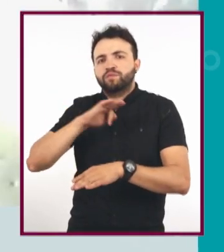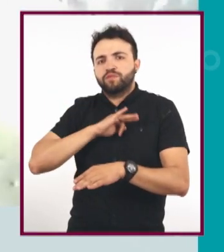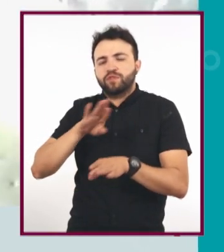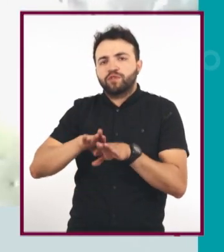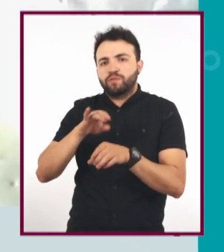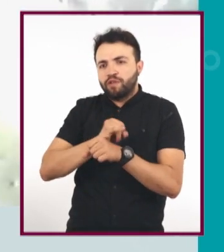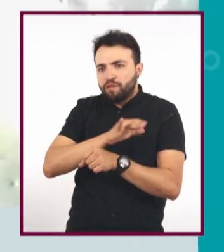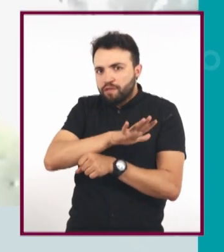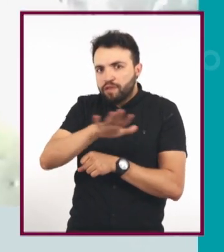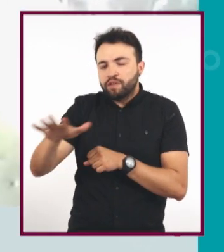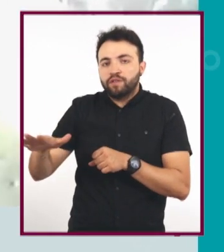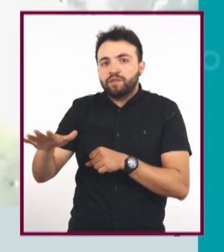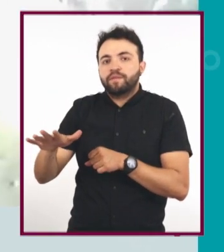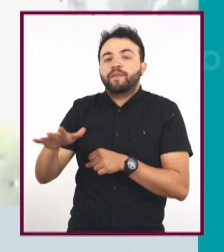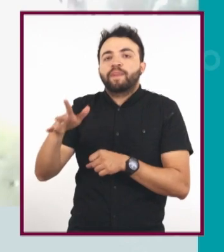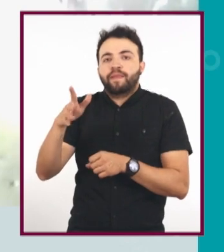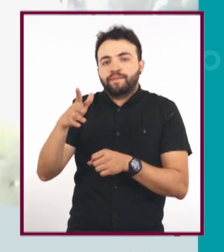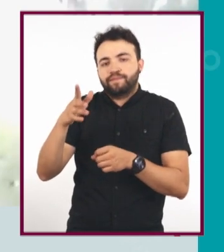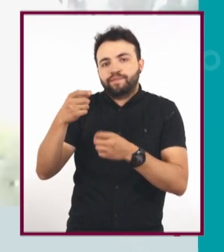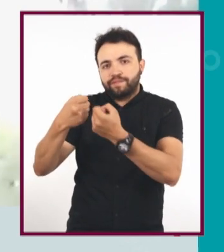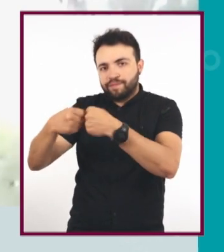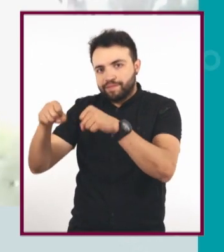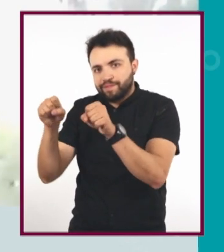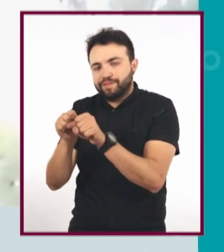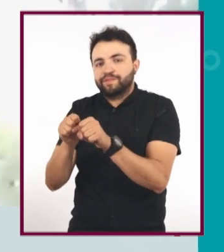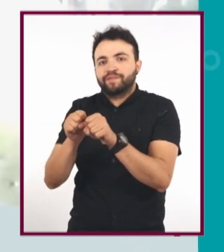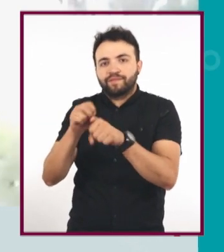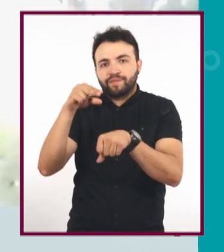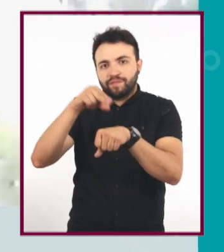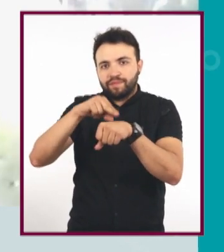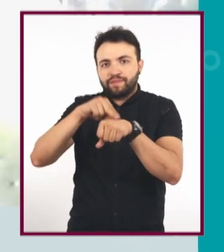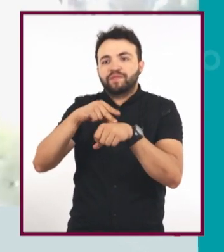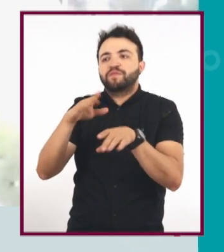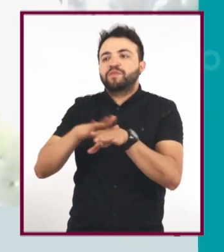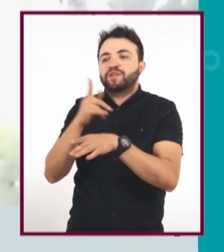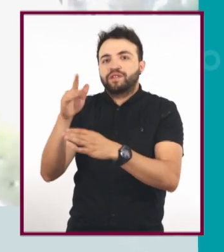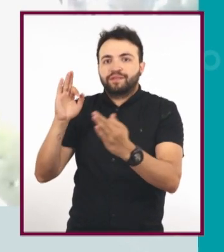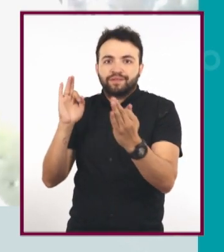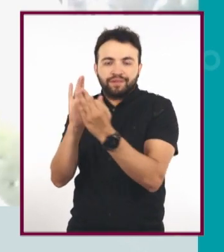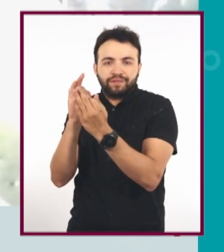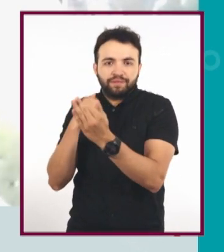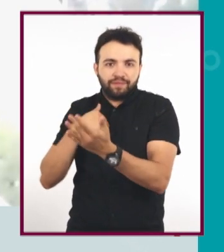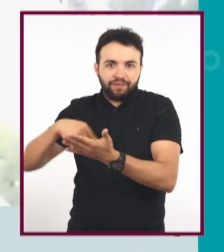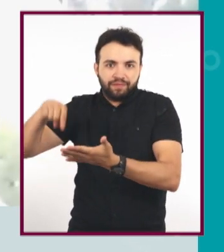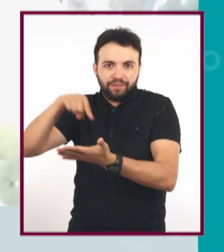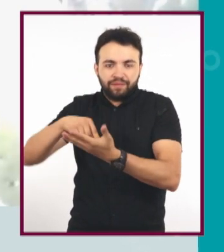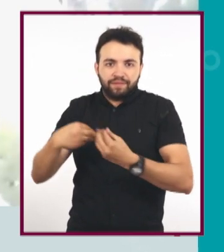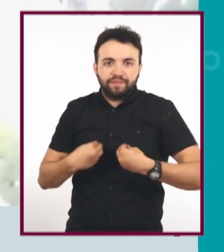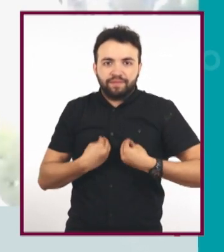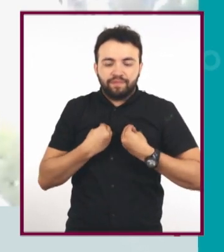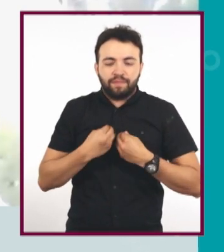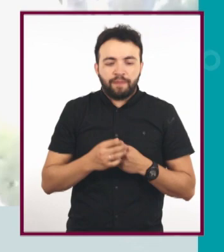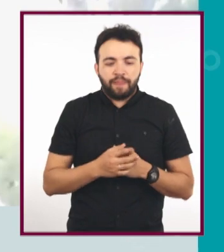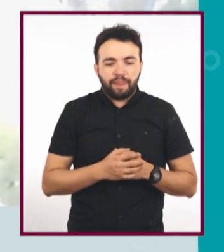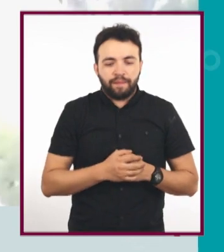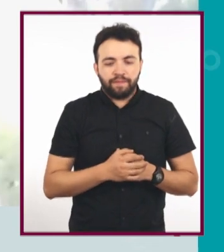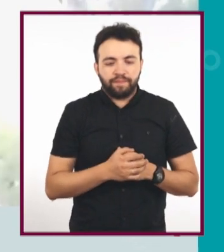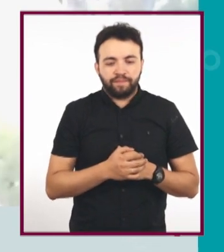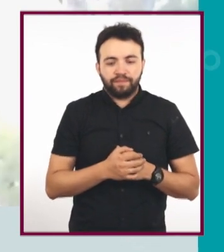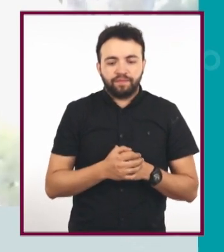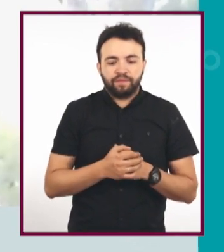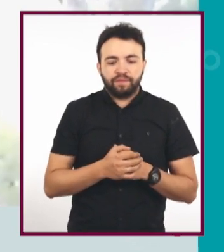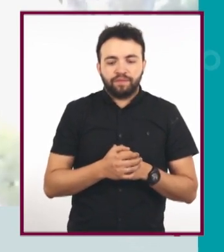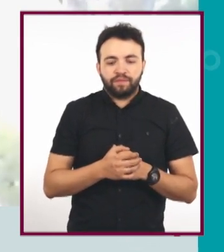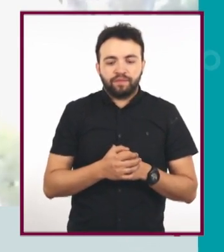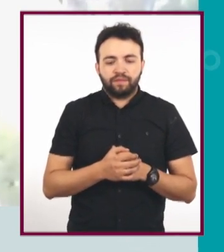En los centros de salud, de hecho hay cerca uno de aquí de mi domicilio, y pues ahí antes de la pandemia pues daban conferencias de orientación